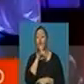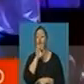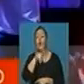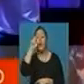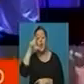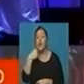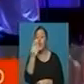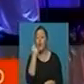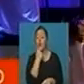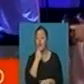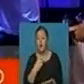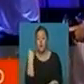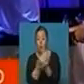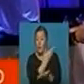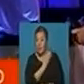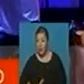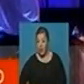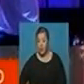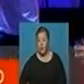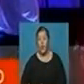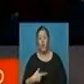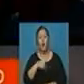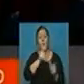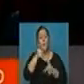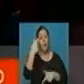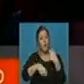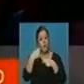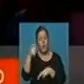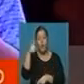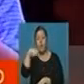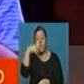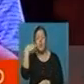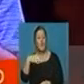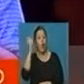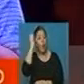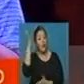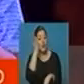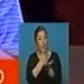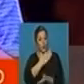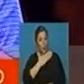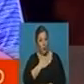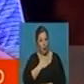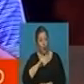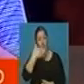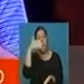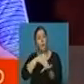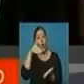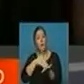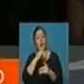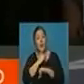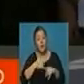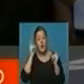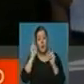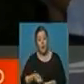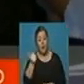que si llegaba al Palacio Presidencial, los narcotraficantes tendrían que olvidarse de los derechos humanos. Otra promesa de campaña y